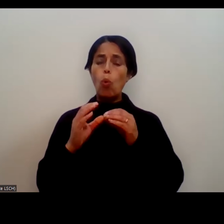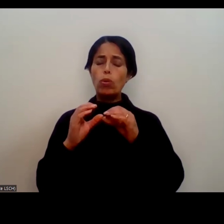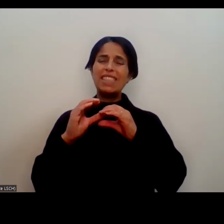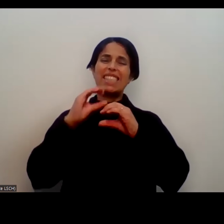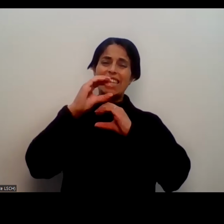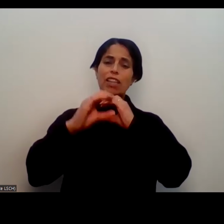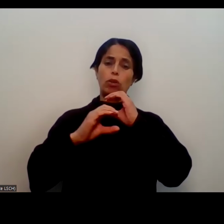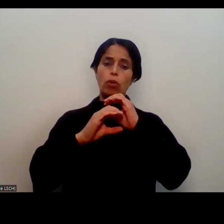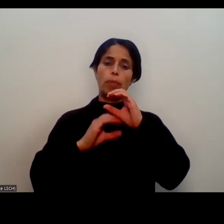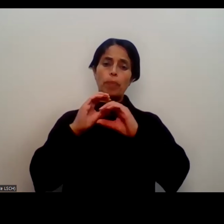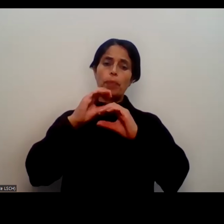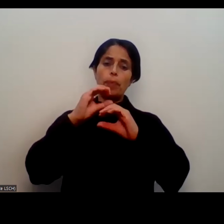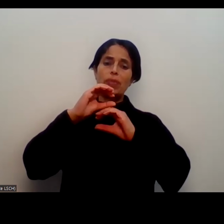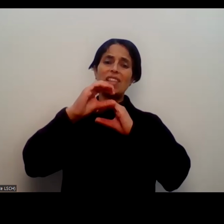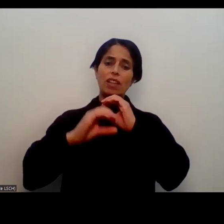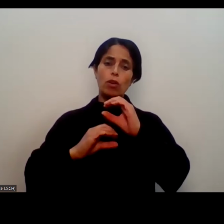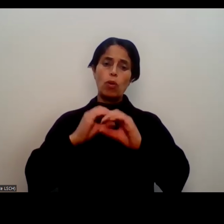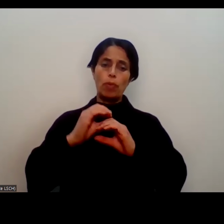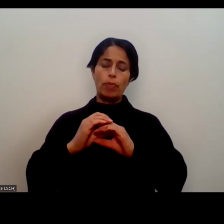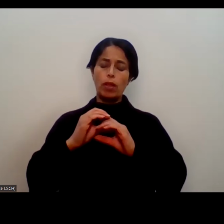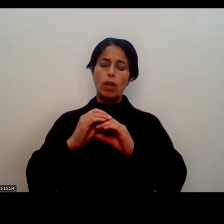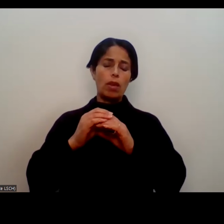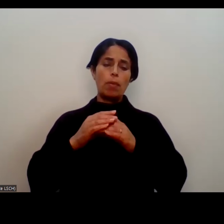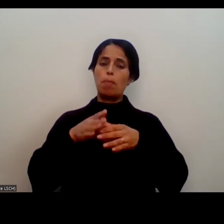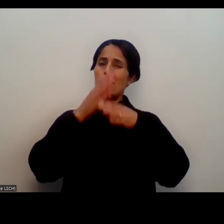es un círculo infinito.